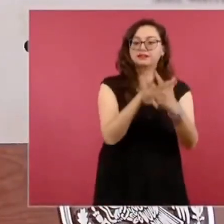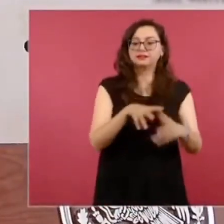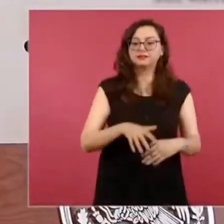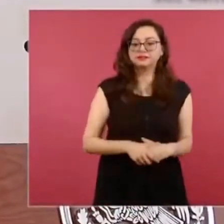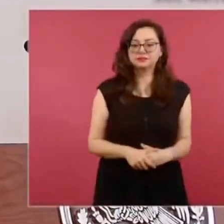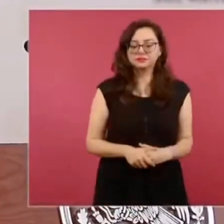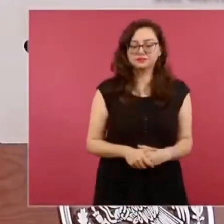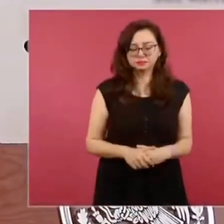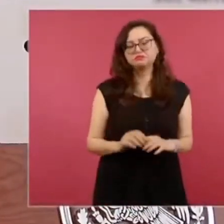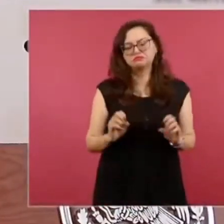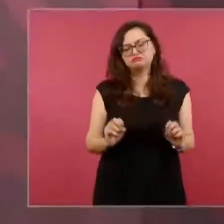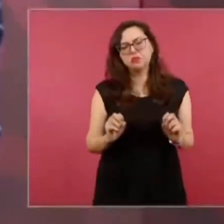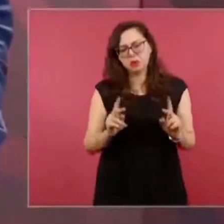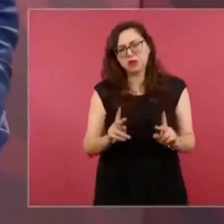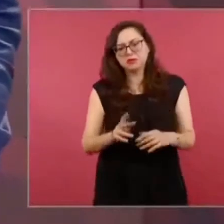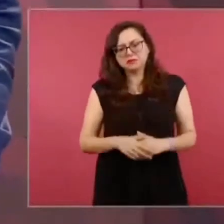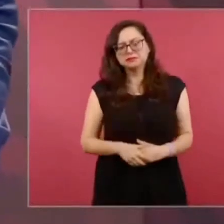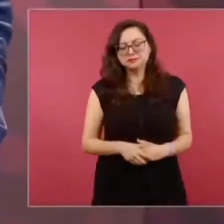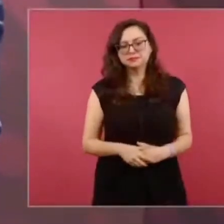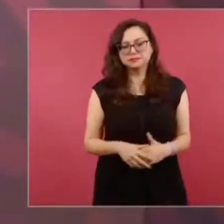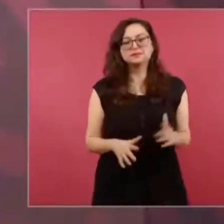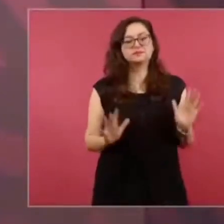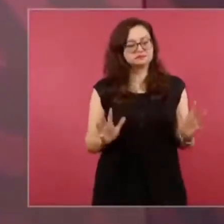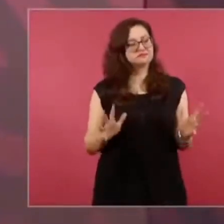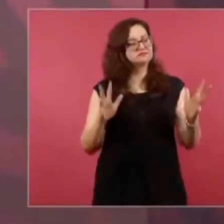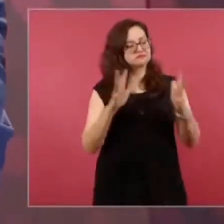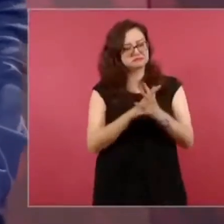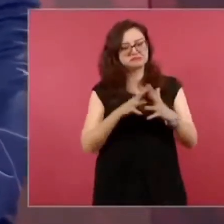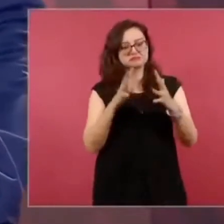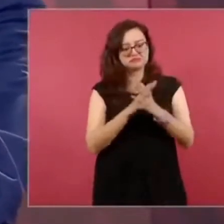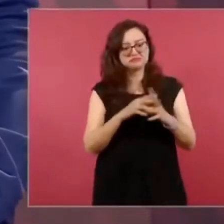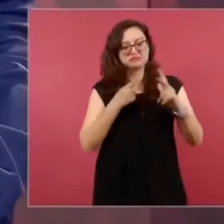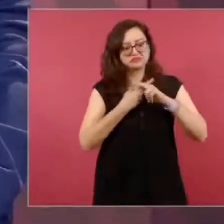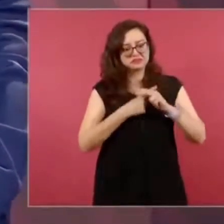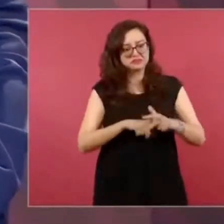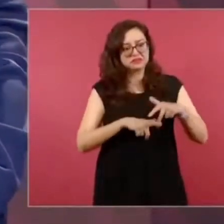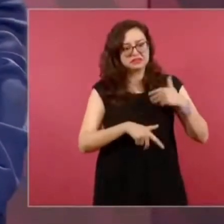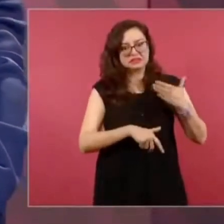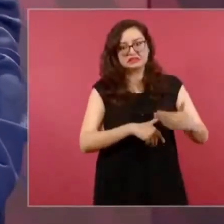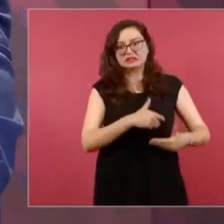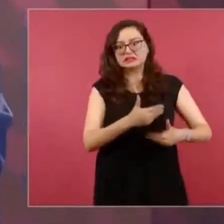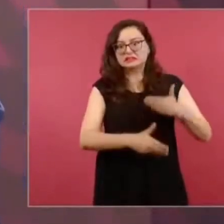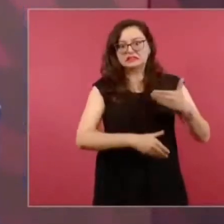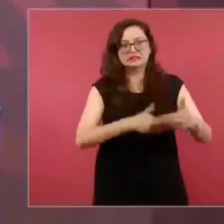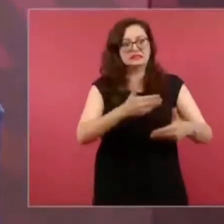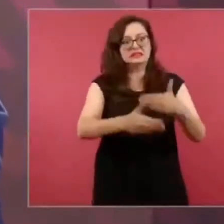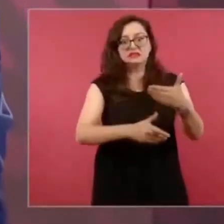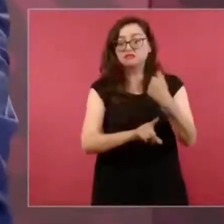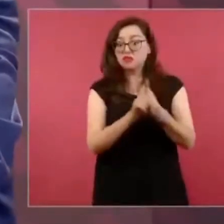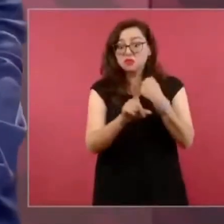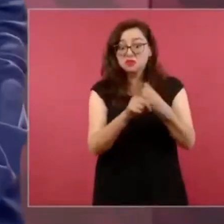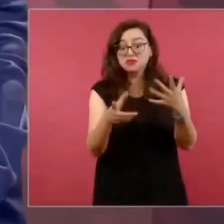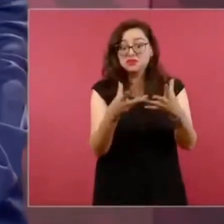en vez de resolver el problema, se agrava.